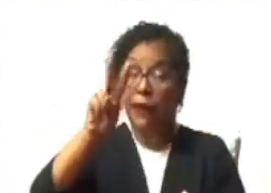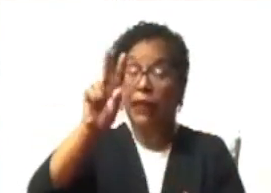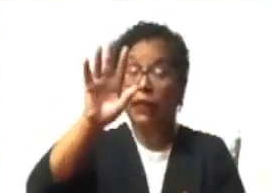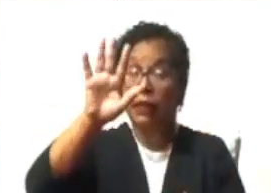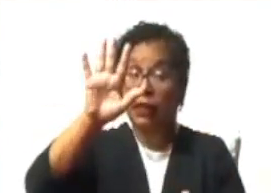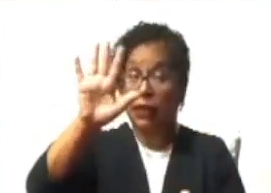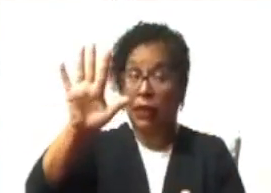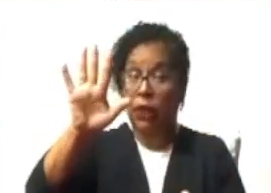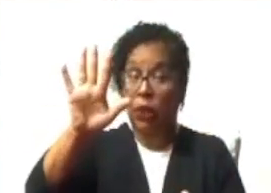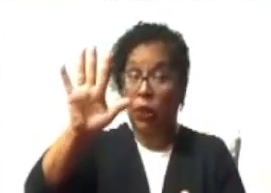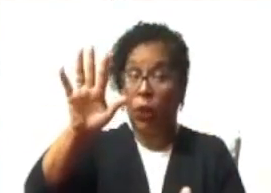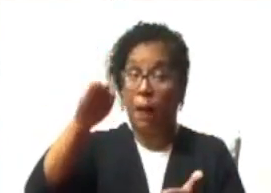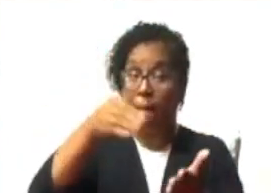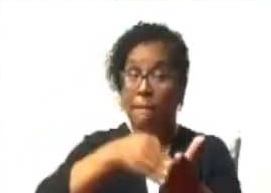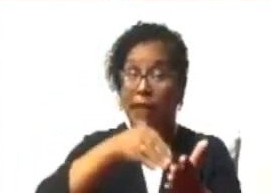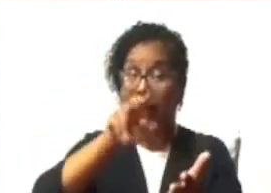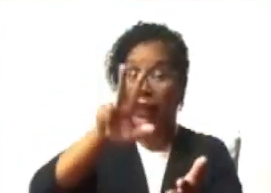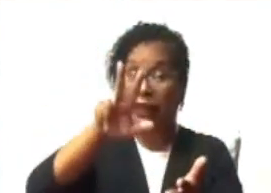25.301 millones de pesos